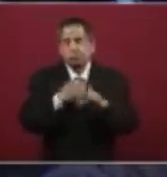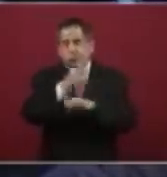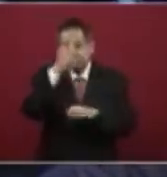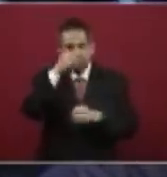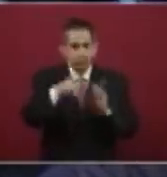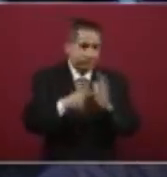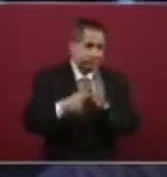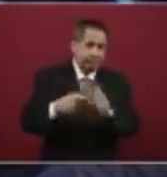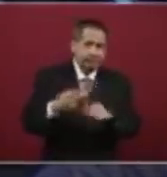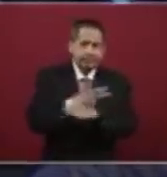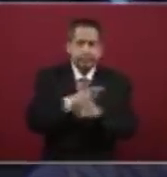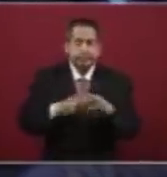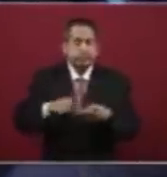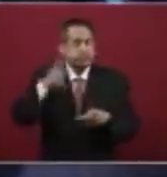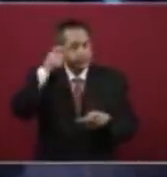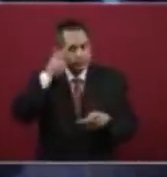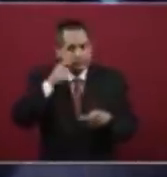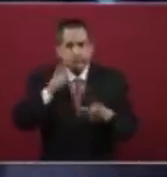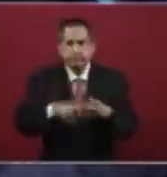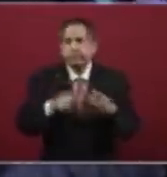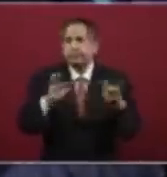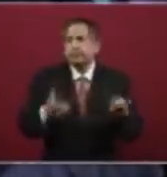ejemplo, en Guerrero,